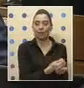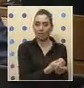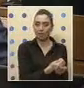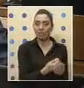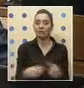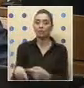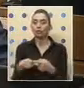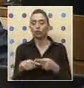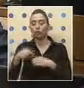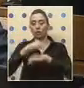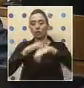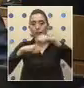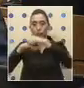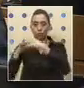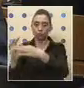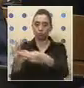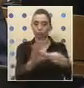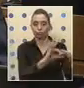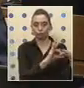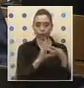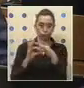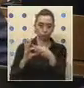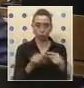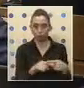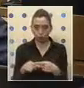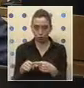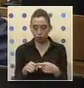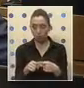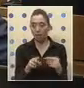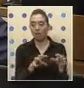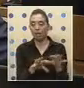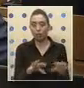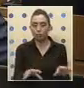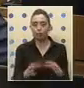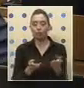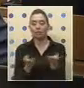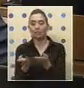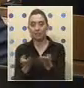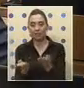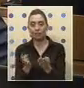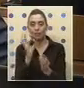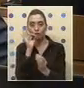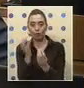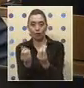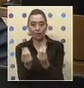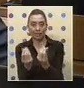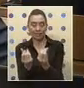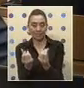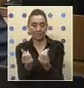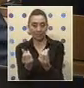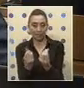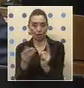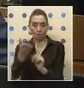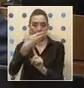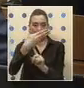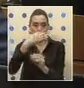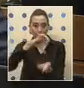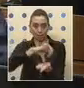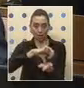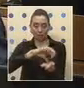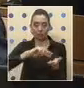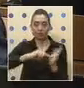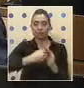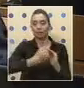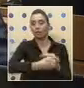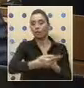sociedad que construya cohesión social, donde los bienes, los servicios y la riqueza que se producen en nuestra patria se